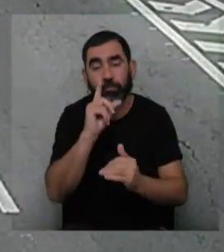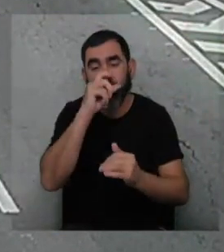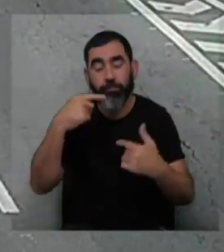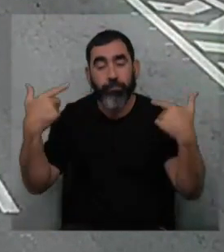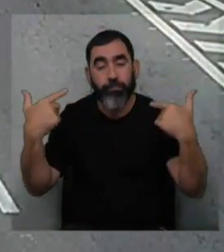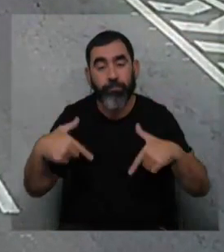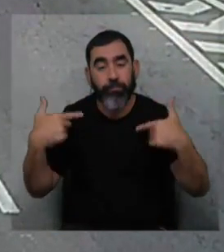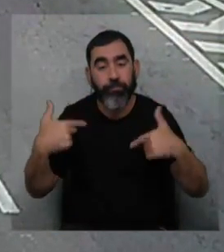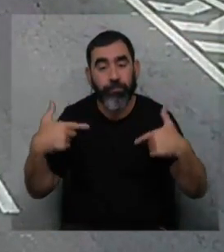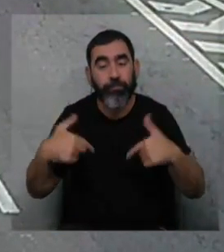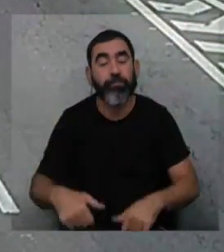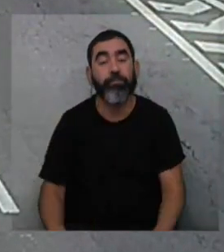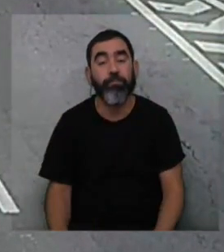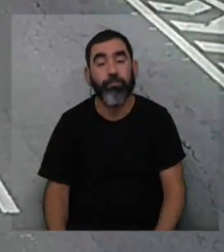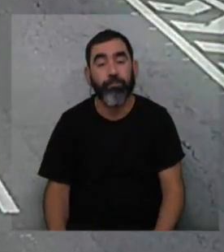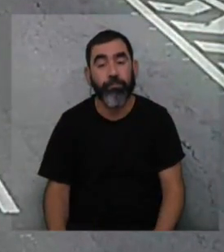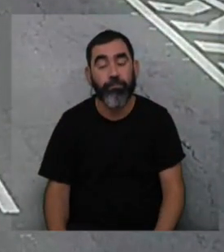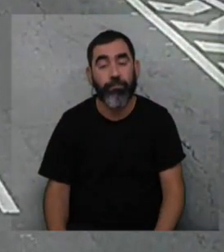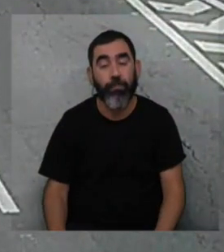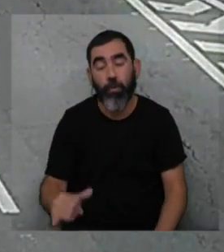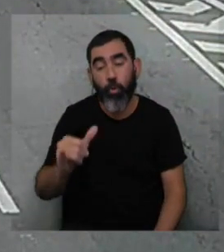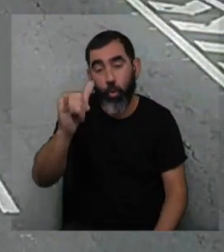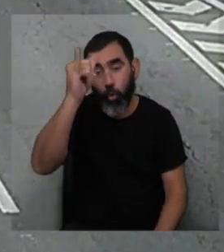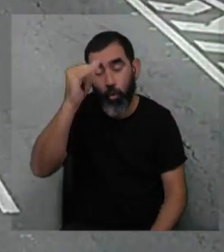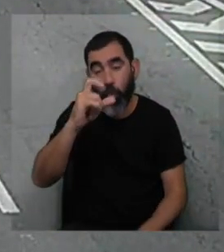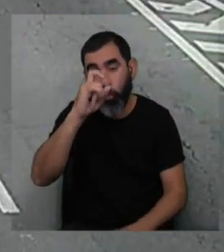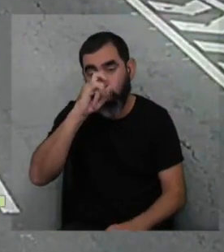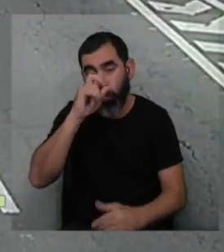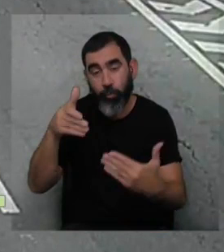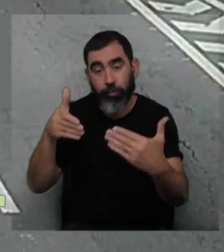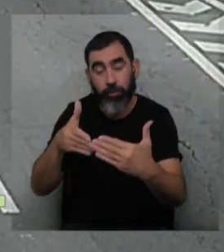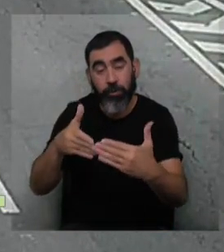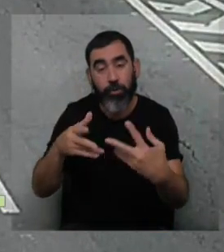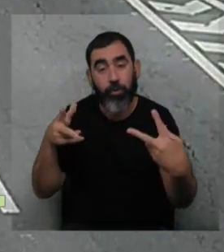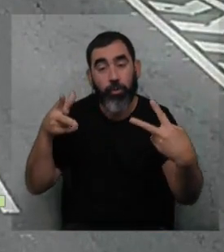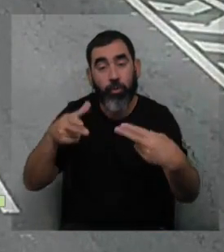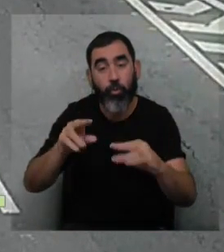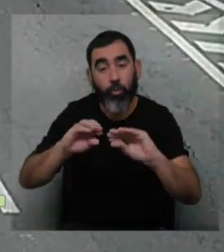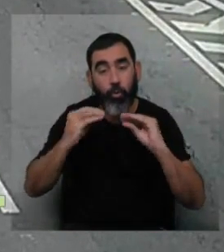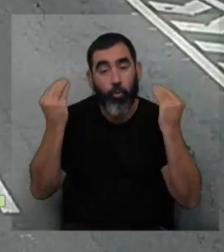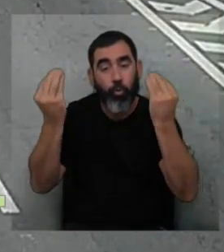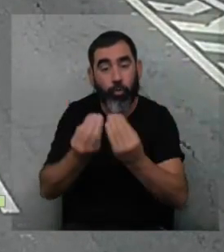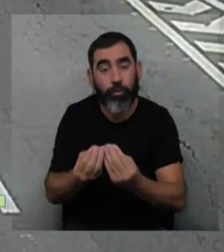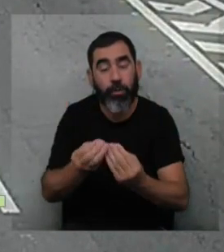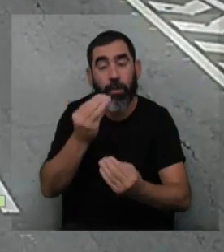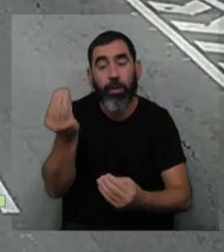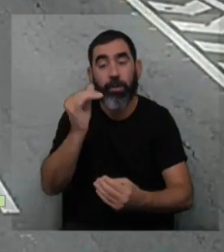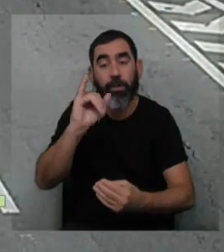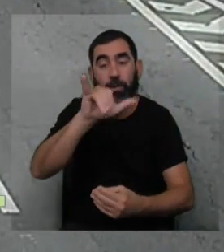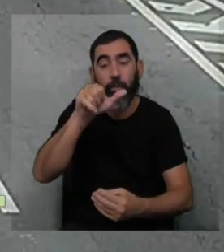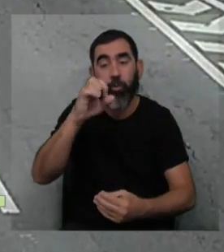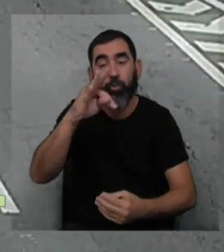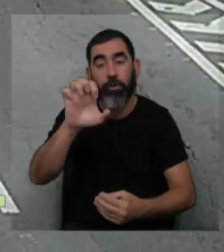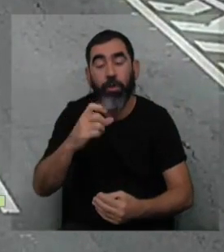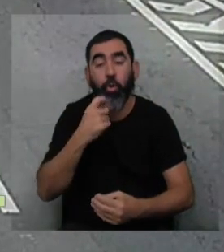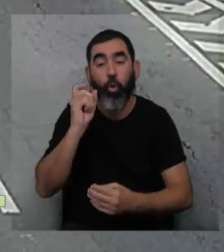la Intendencia de Montevideo. Sepan que en Colón, entre Buenos Aires y Rambla Francia, hay un corte total, o que en Quijote, entre Colorado y Lucas